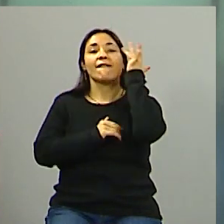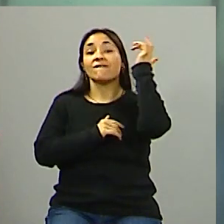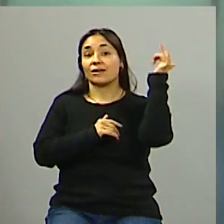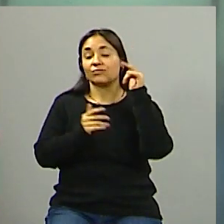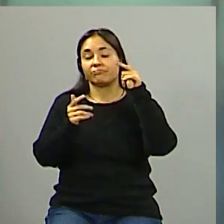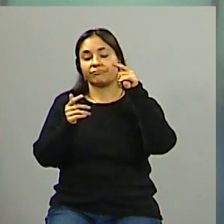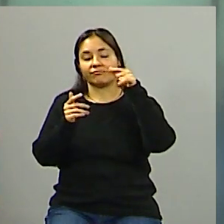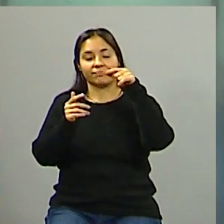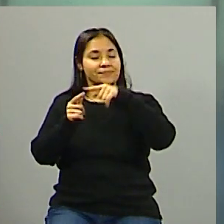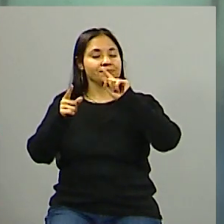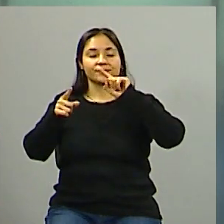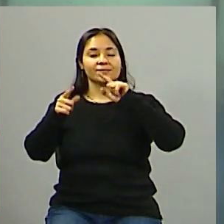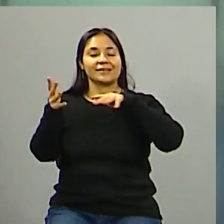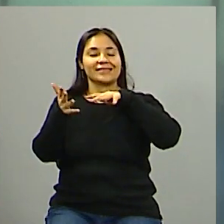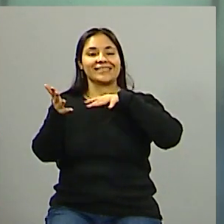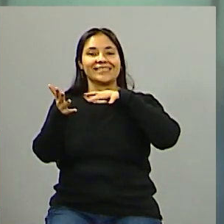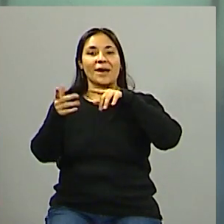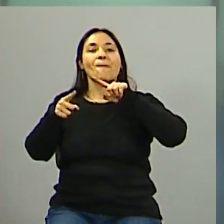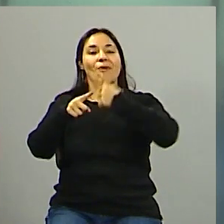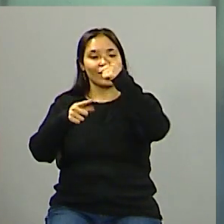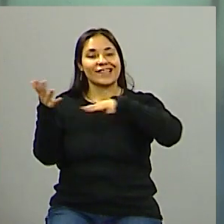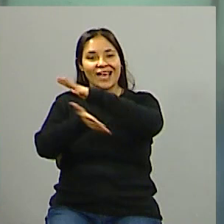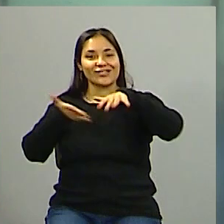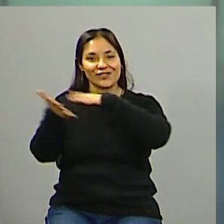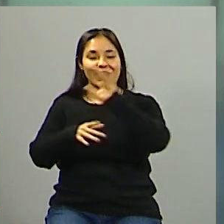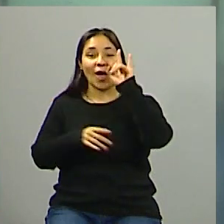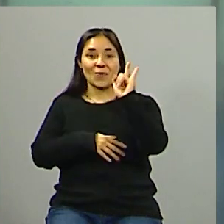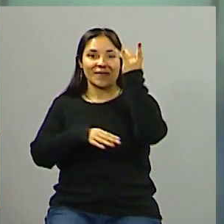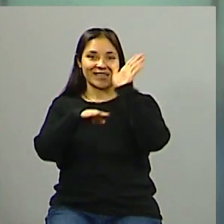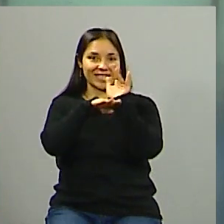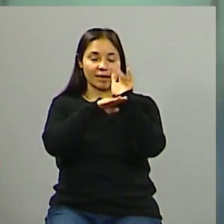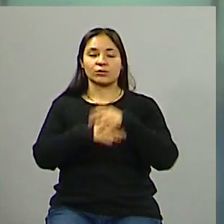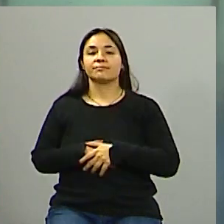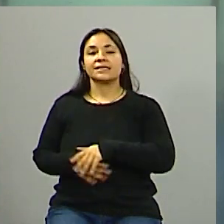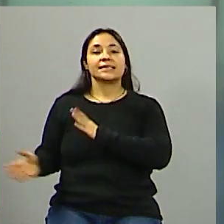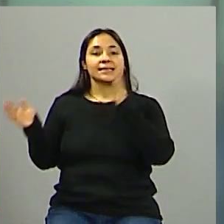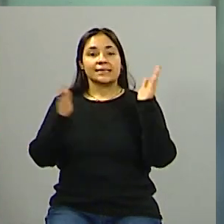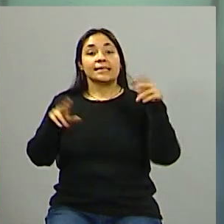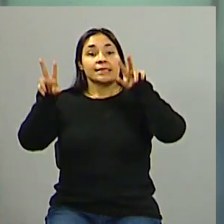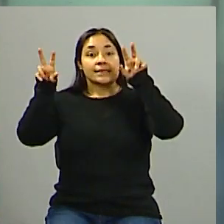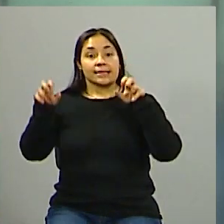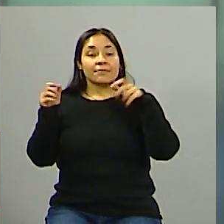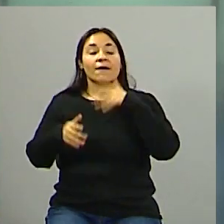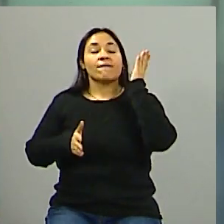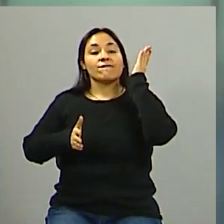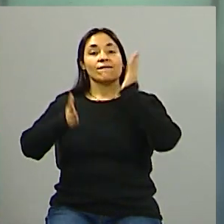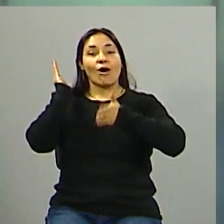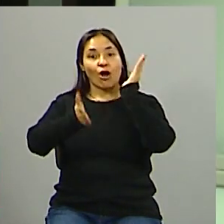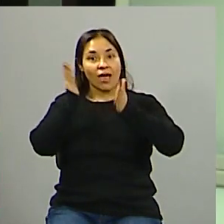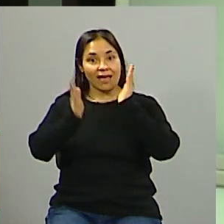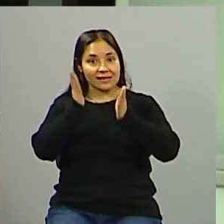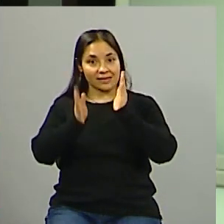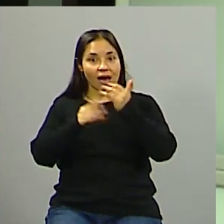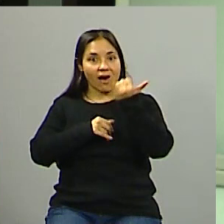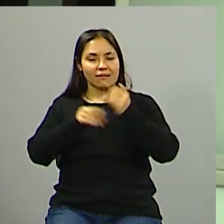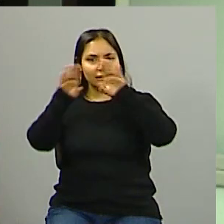que está la violencia física, la emocional, la económica, hemos hablado de estos distintos tipos de violencia, pero también está la institucional.